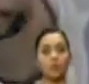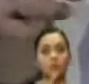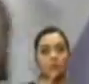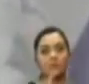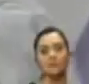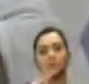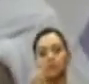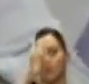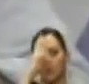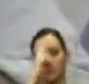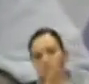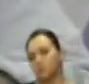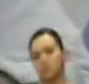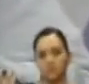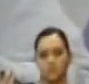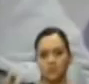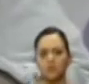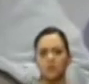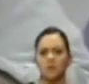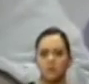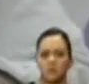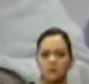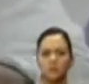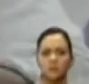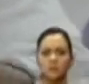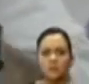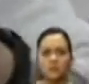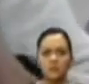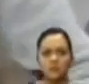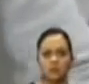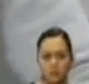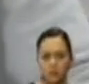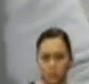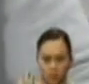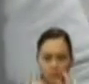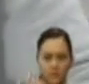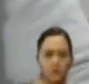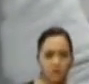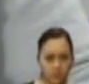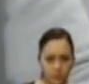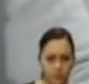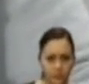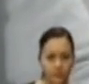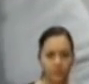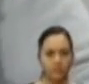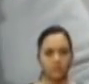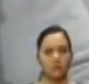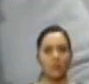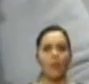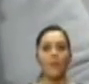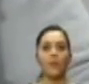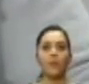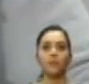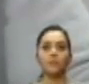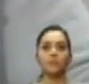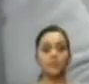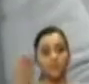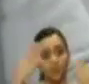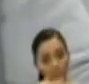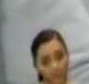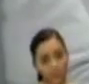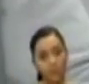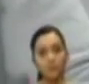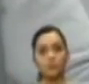ups, nos equivocamos y se la llevaron después, le retiraron las bancas. Voy a pedir explicaciones al respecto. Y luego pues tenemos la